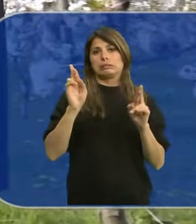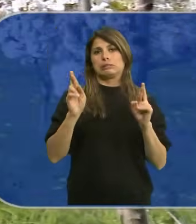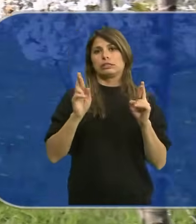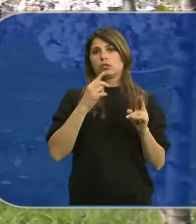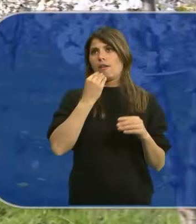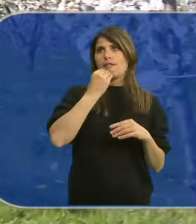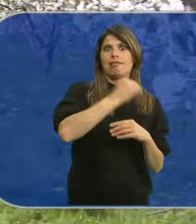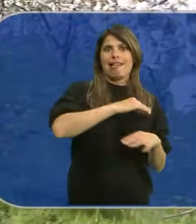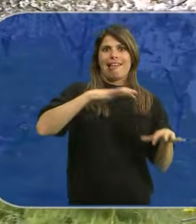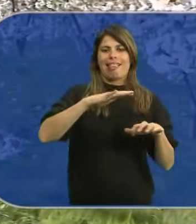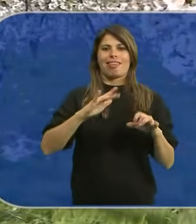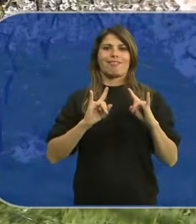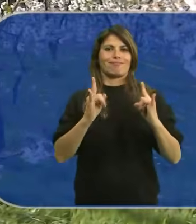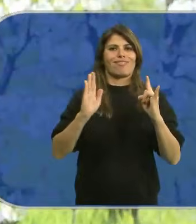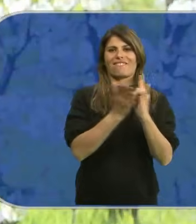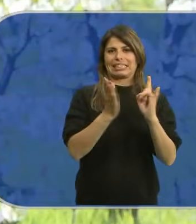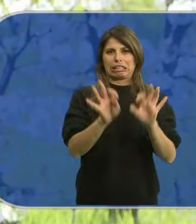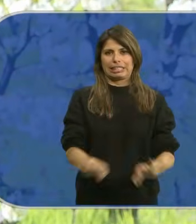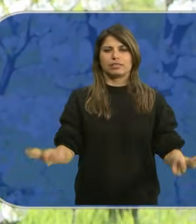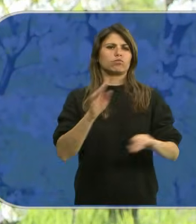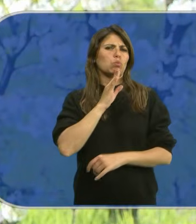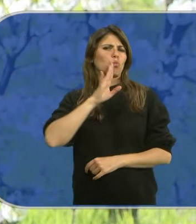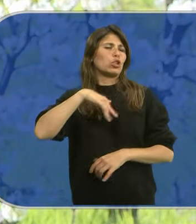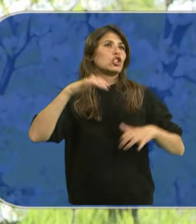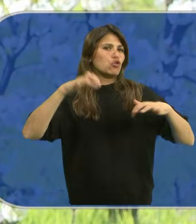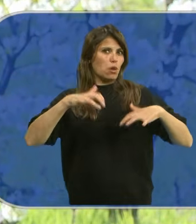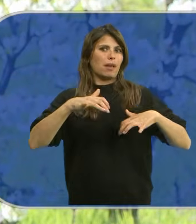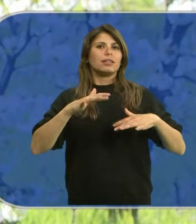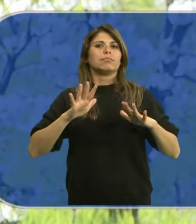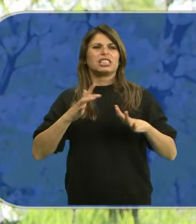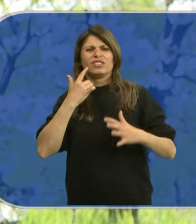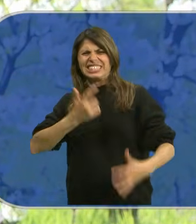heladas no perjudiquen la cosecha. Lo ideal es que llueva, pero que tampoco nos